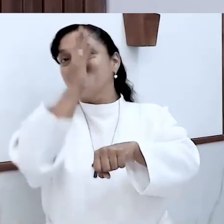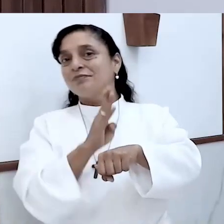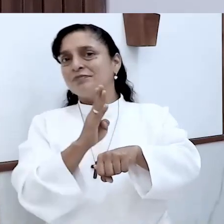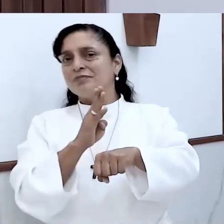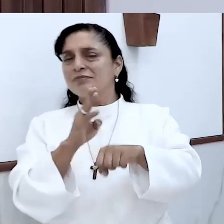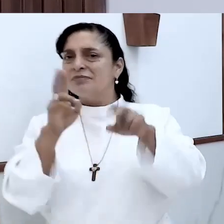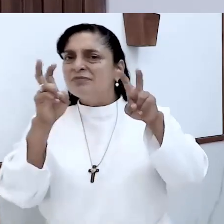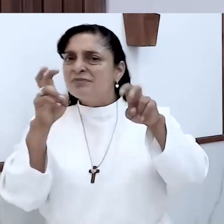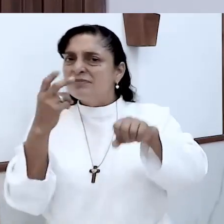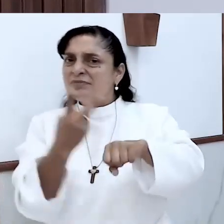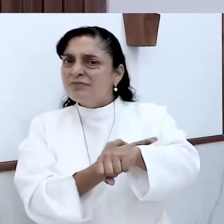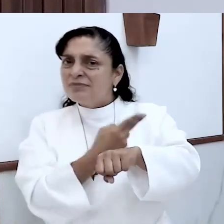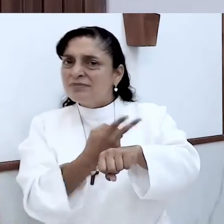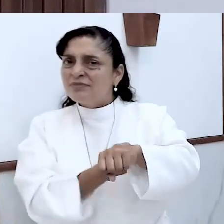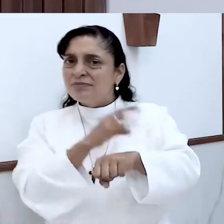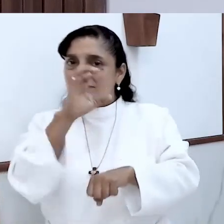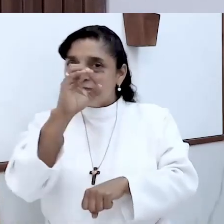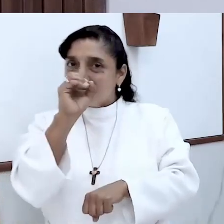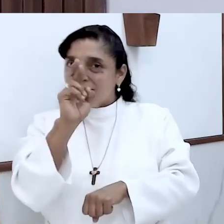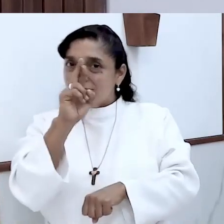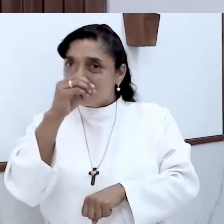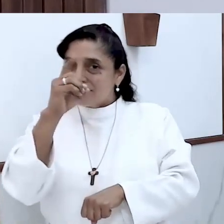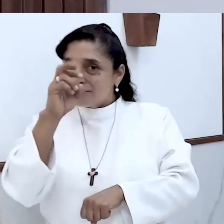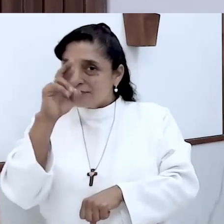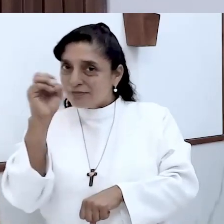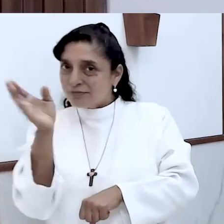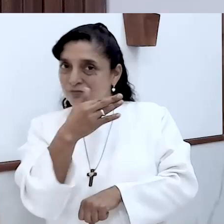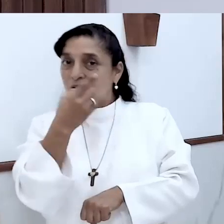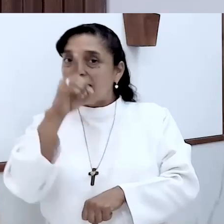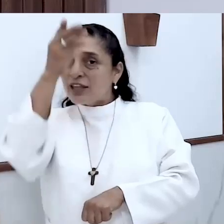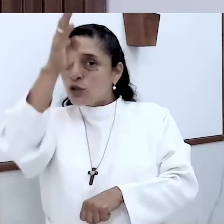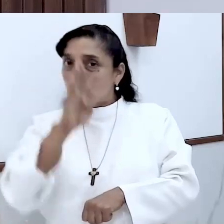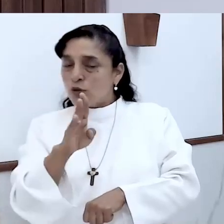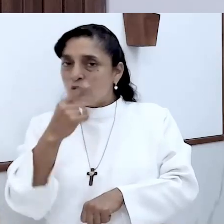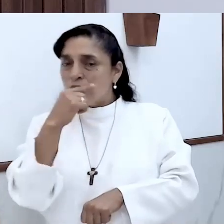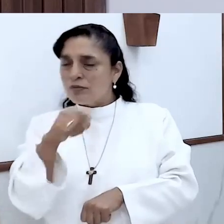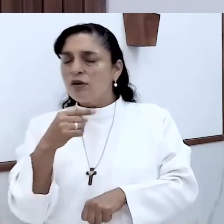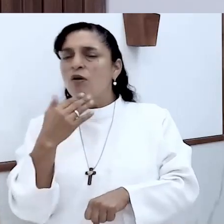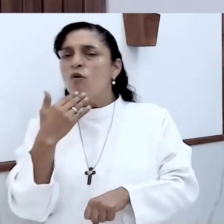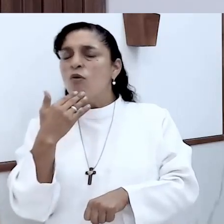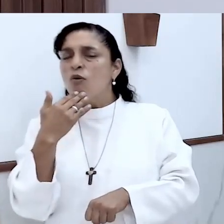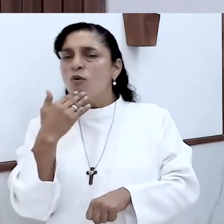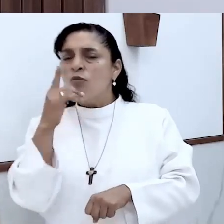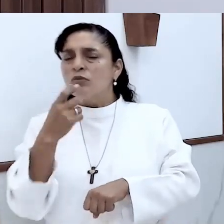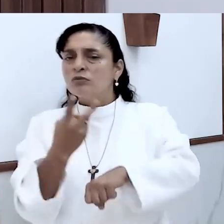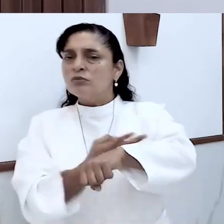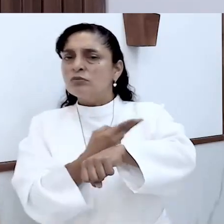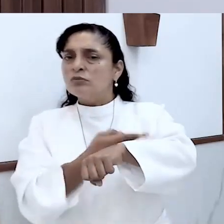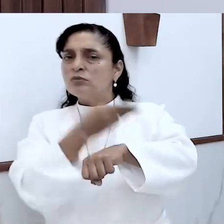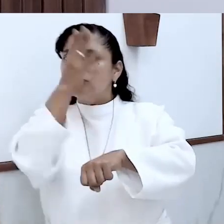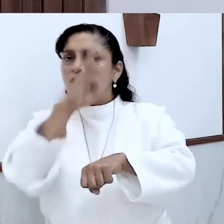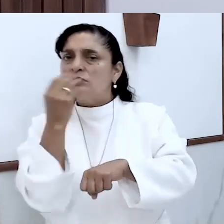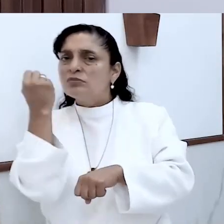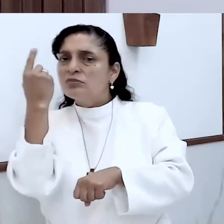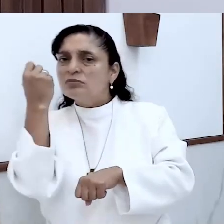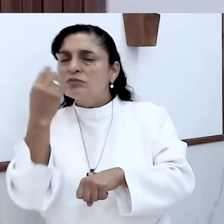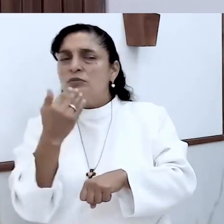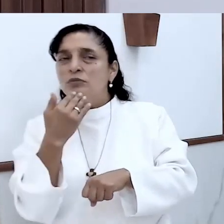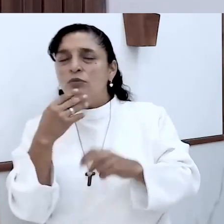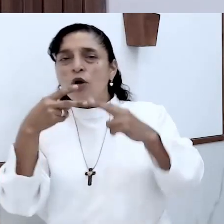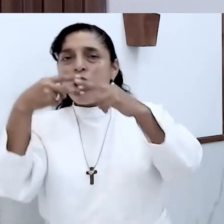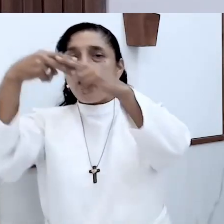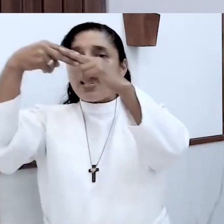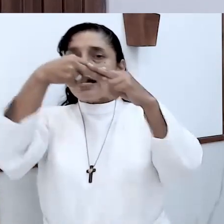suficiente, pero cambia radicalmente y para siempre la manera de entender la relación